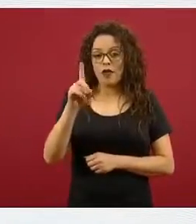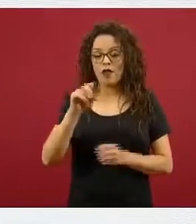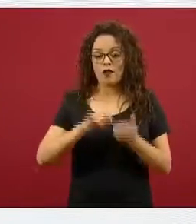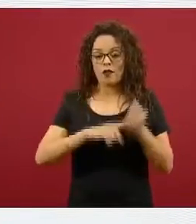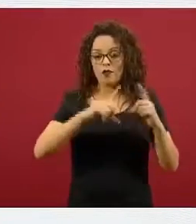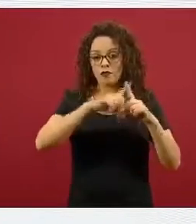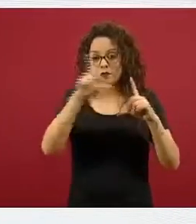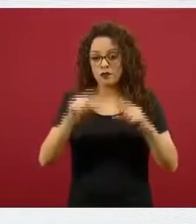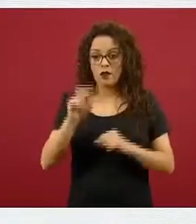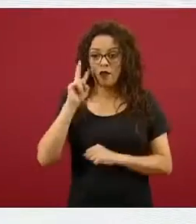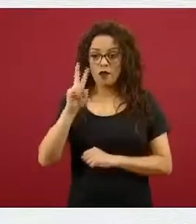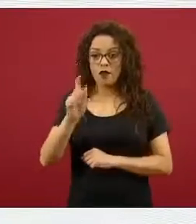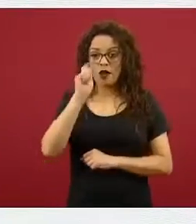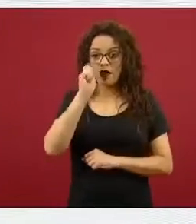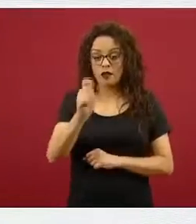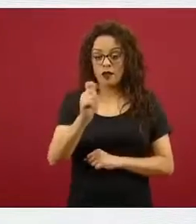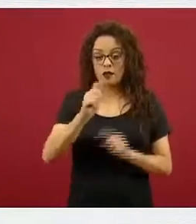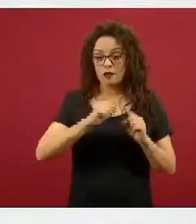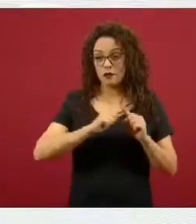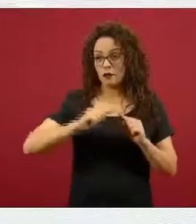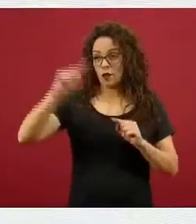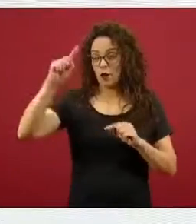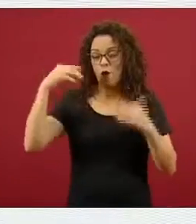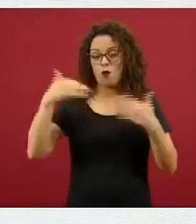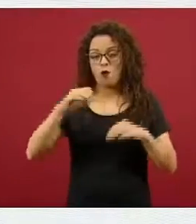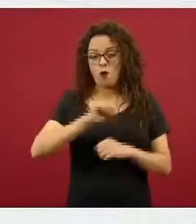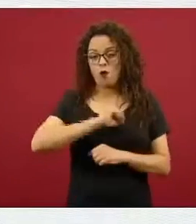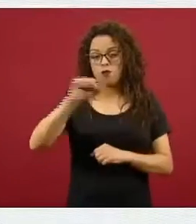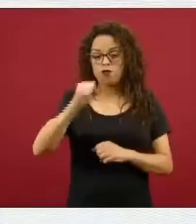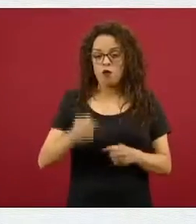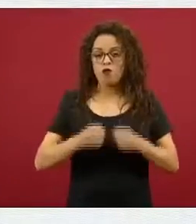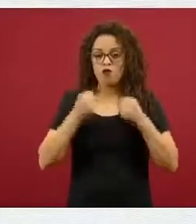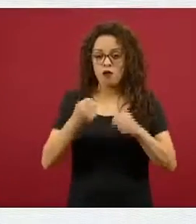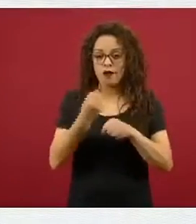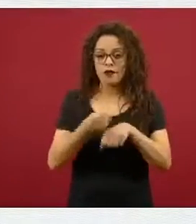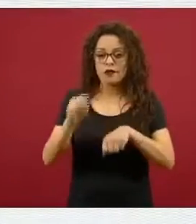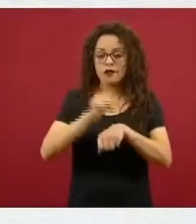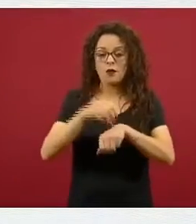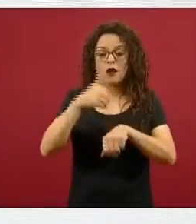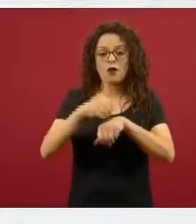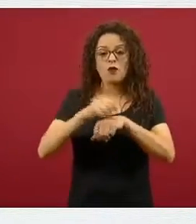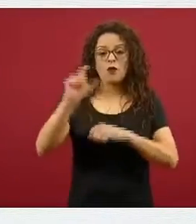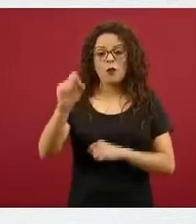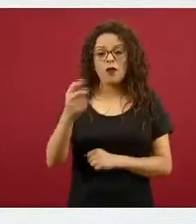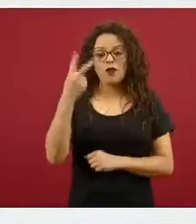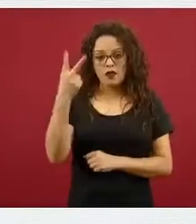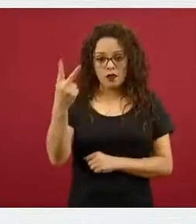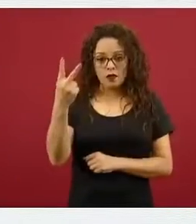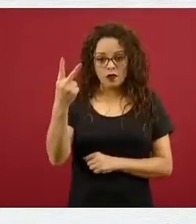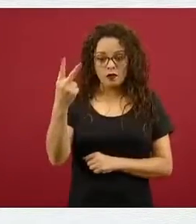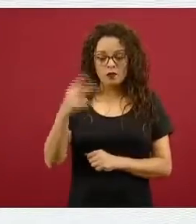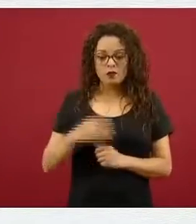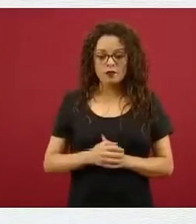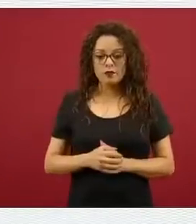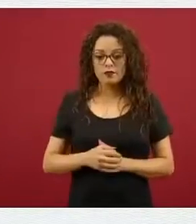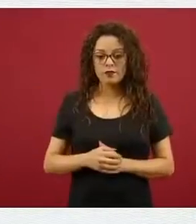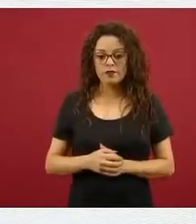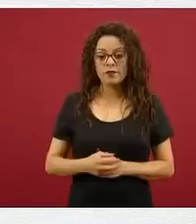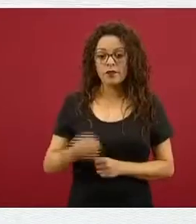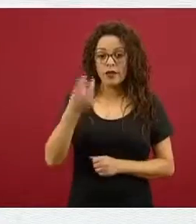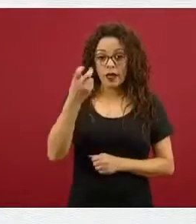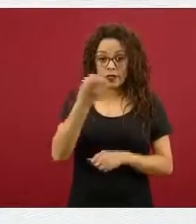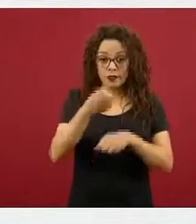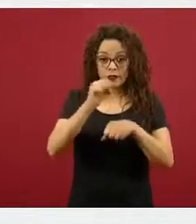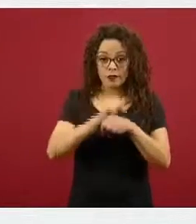primera curva, con un ascenso muy importante hasta la semana 22 y ha tenido un descenso prácticamente desde esa